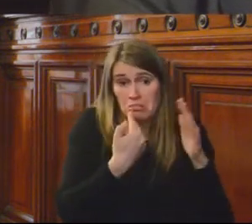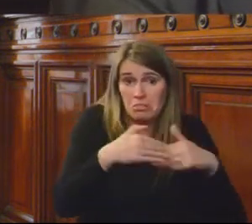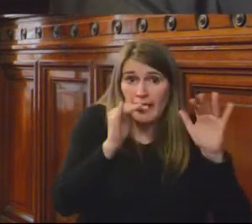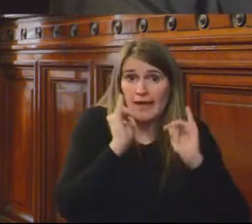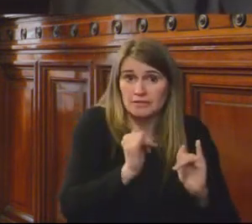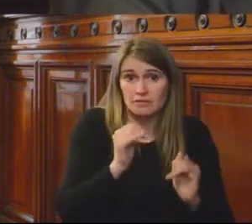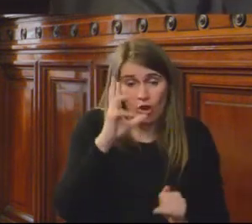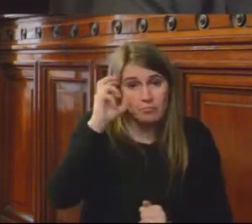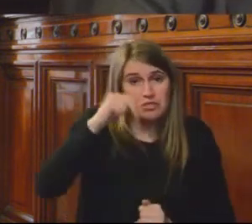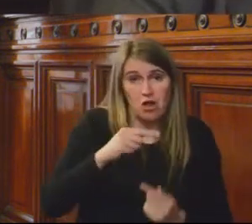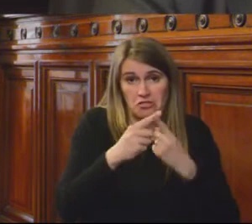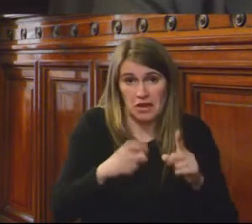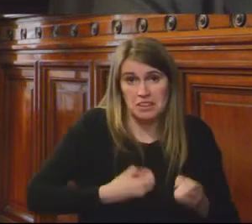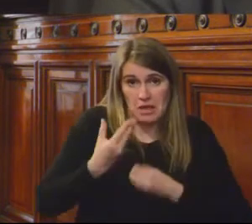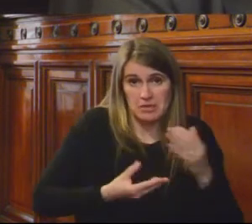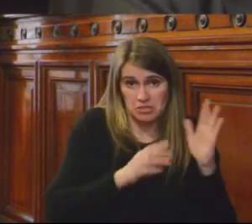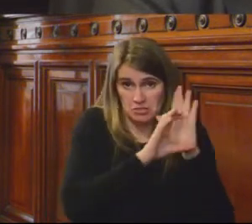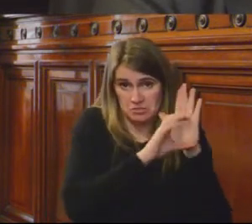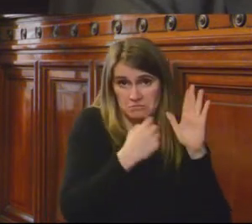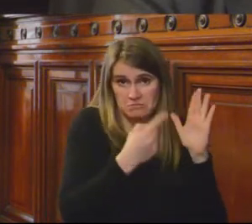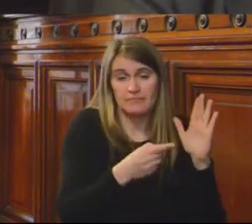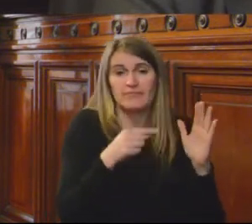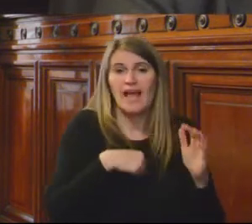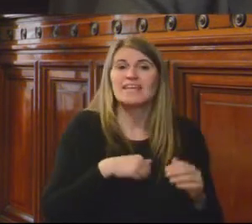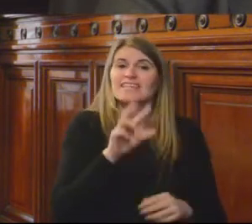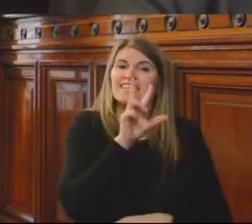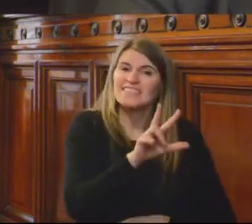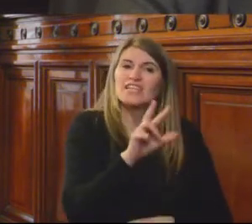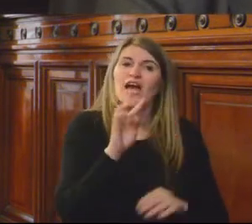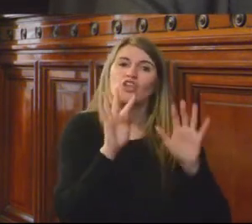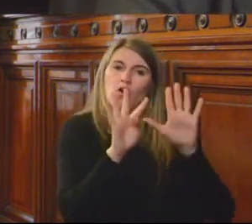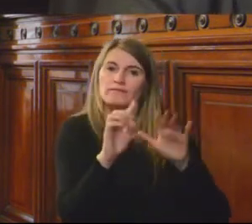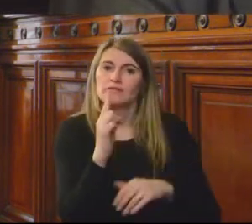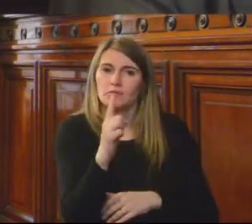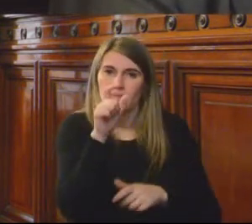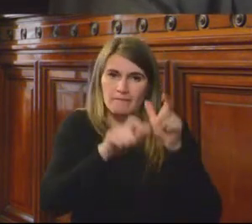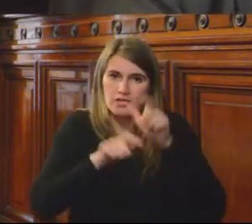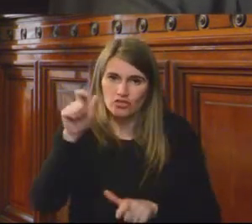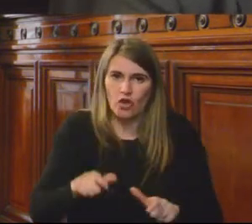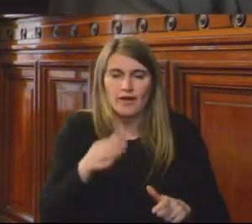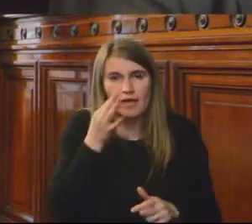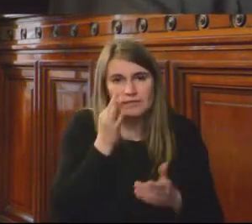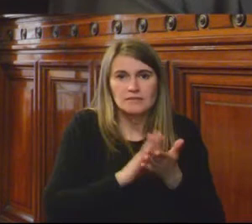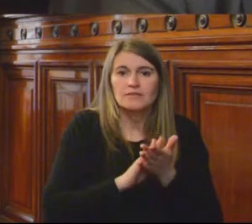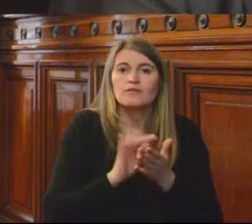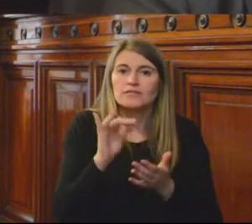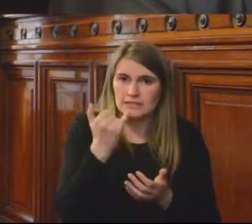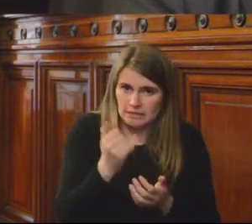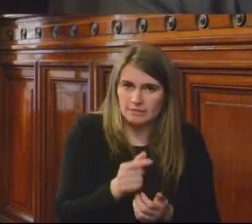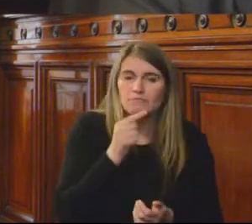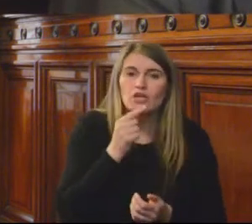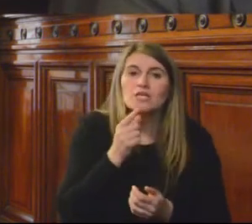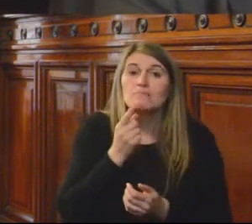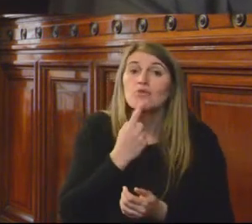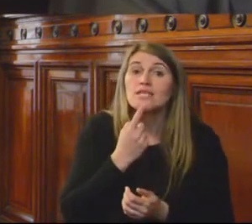de hoy tenemos 391 personas formalmente certificadas como presos políticos en